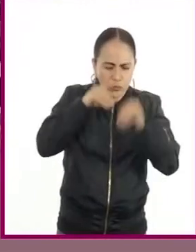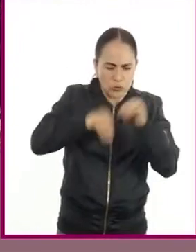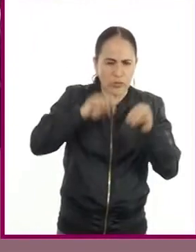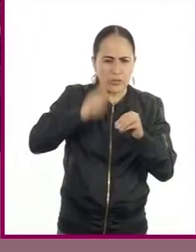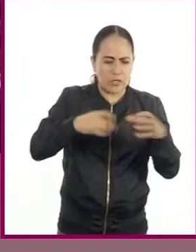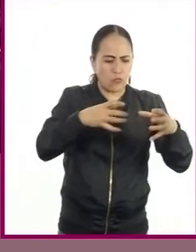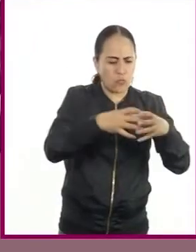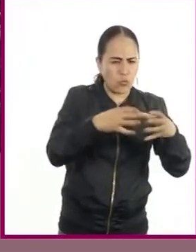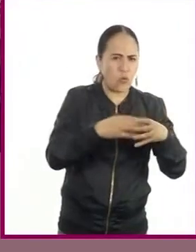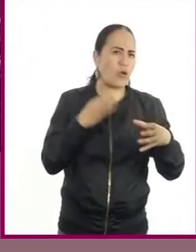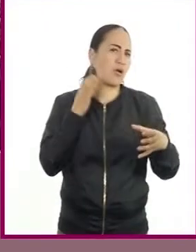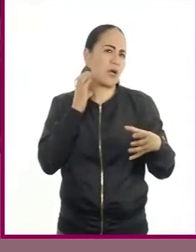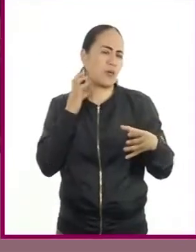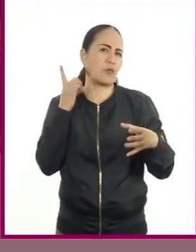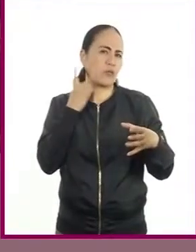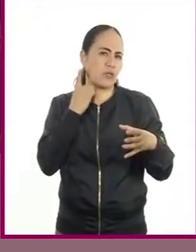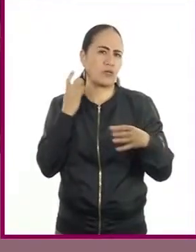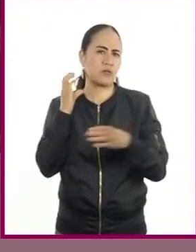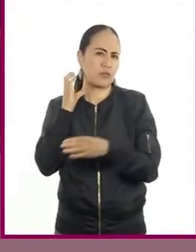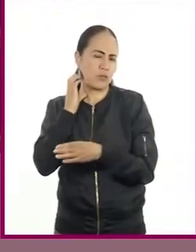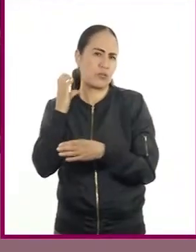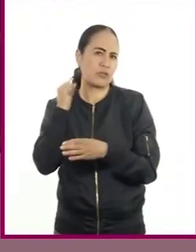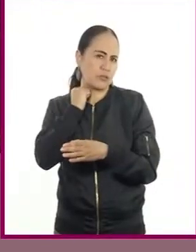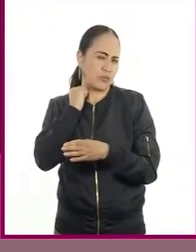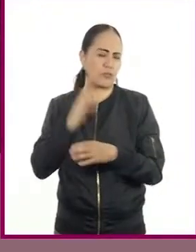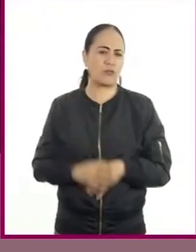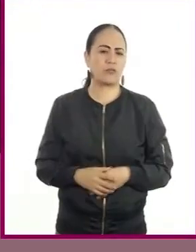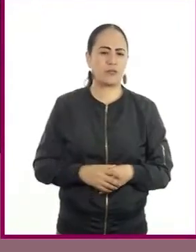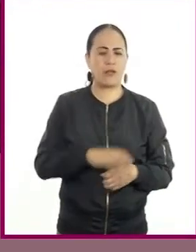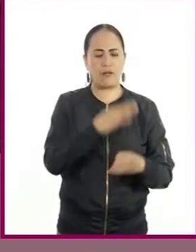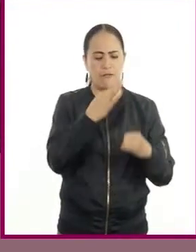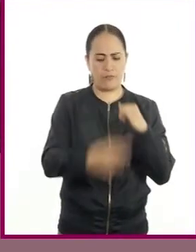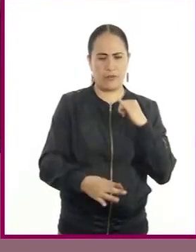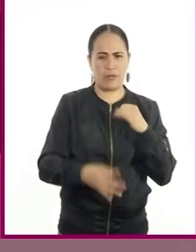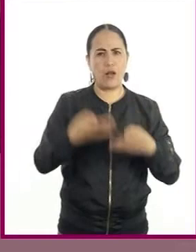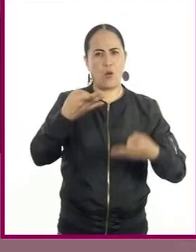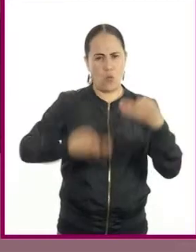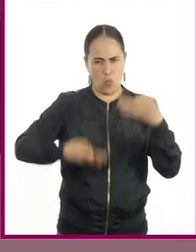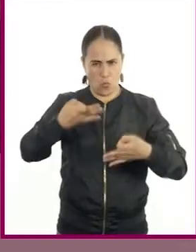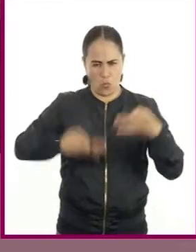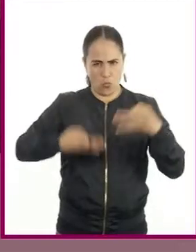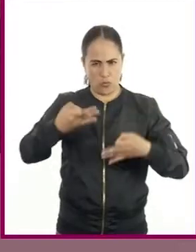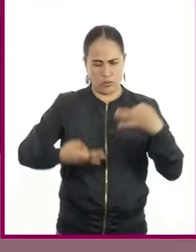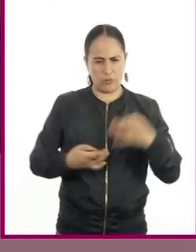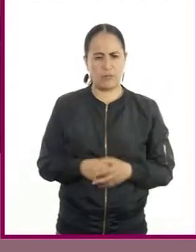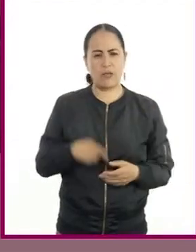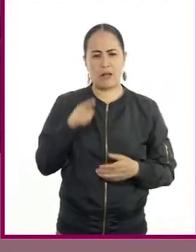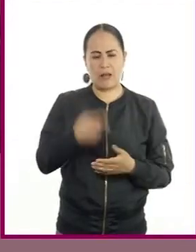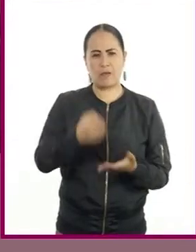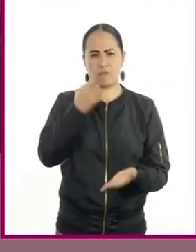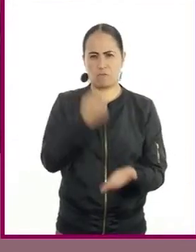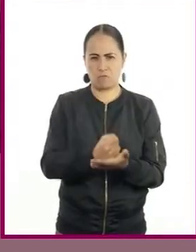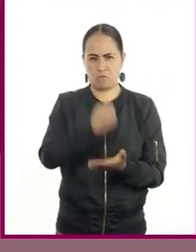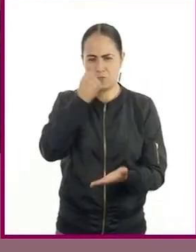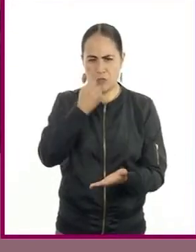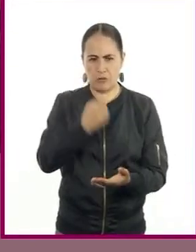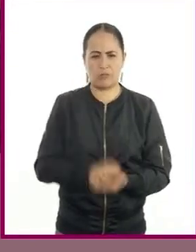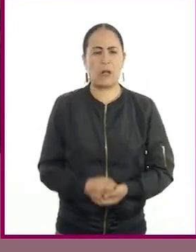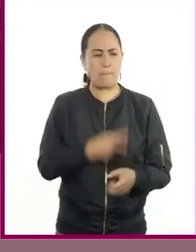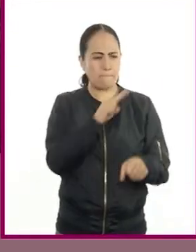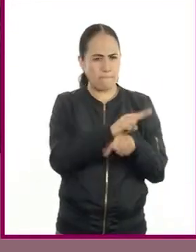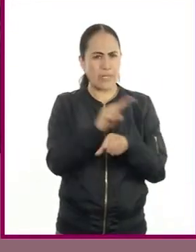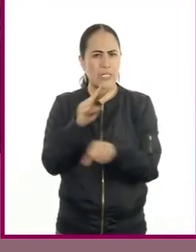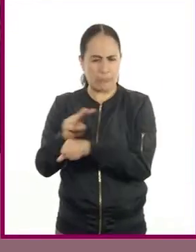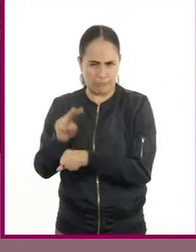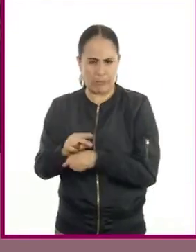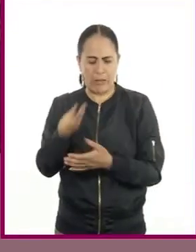Senadores. Por último, el Poder Judicial es el órgano responsable de impartir justicia y vigilar que se cumplan